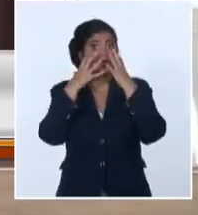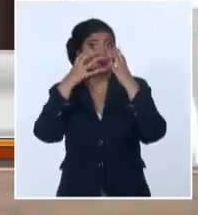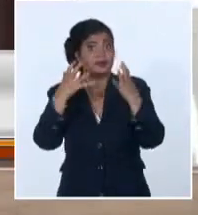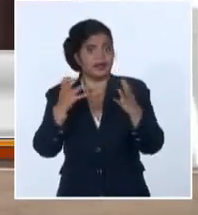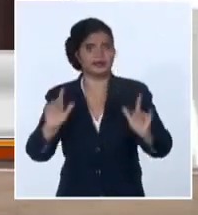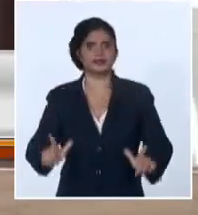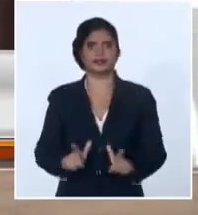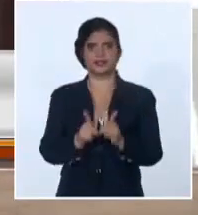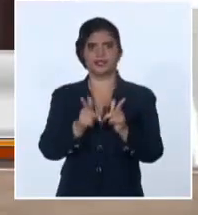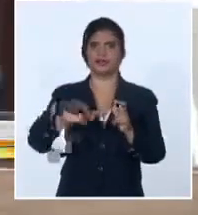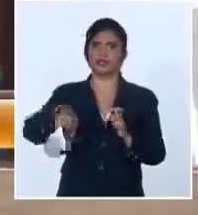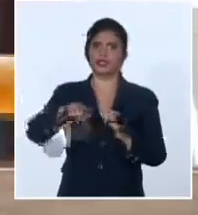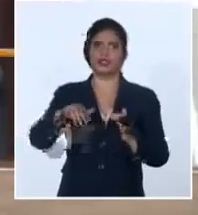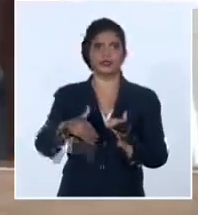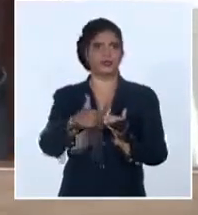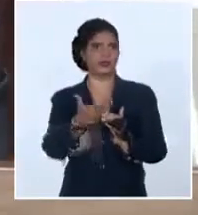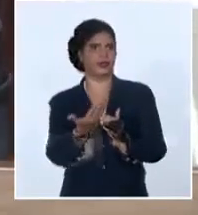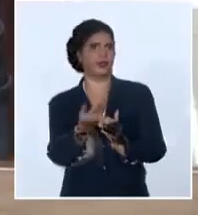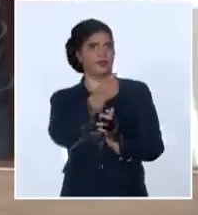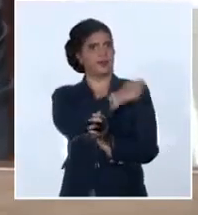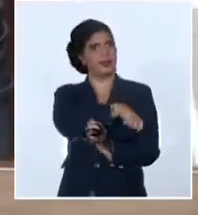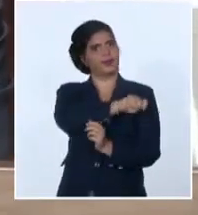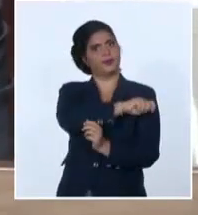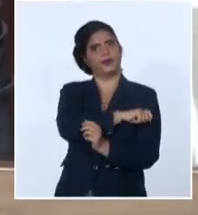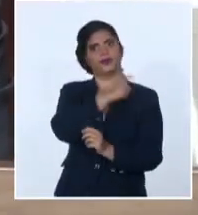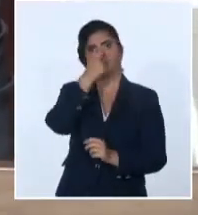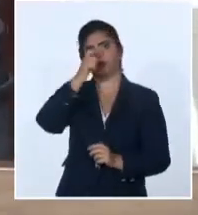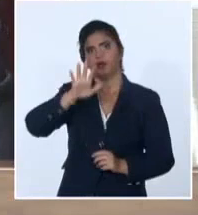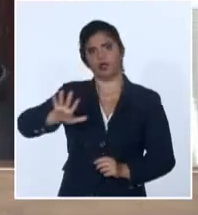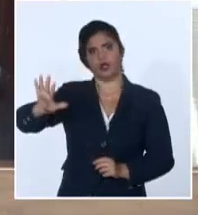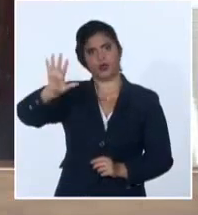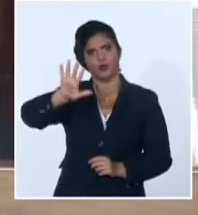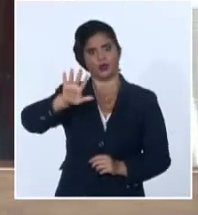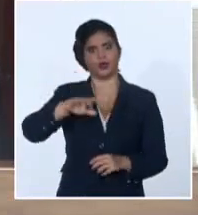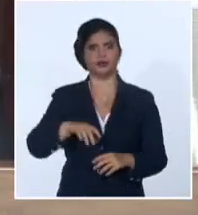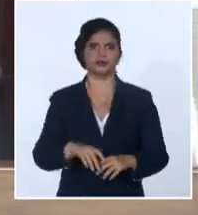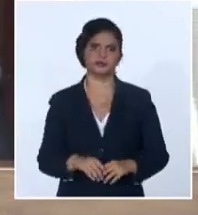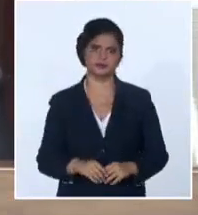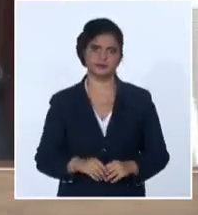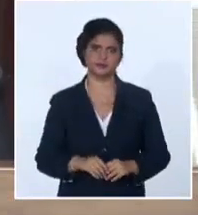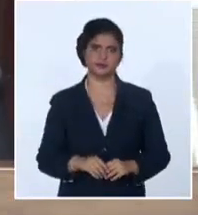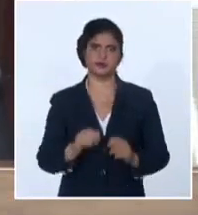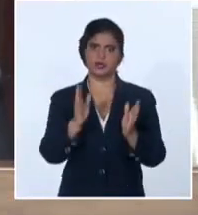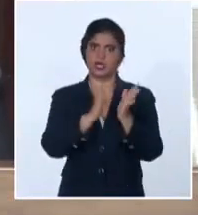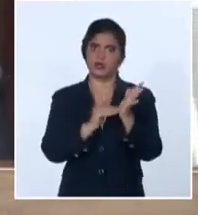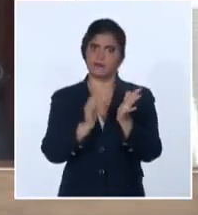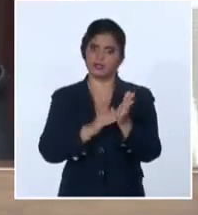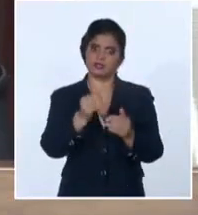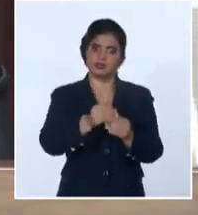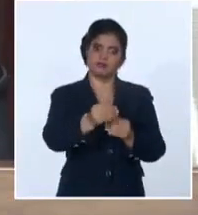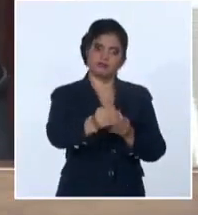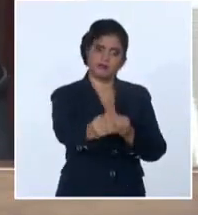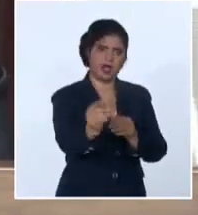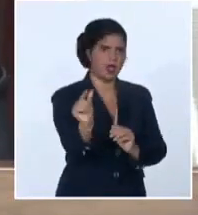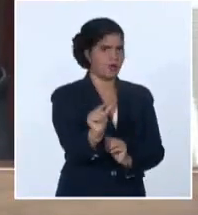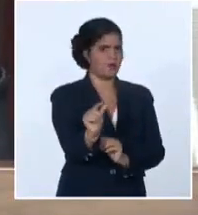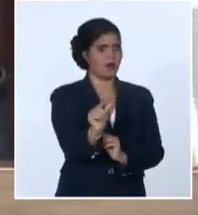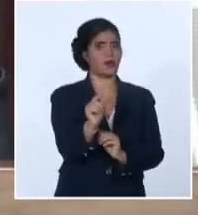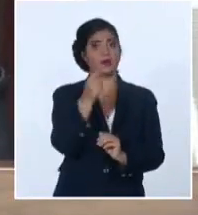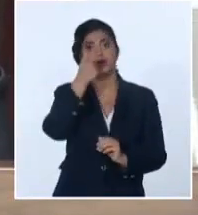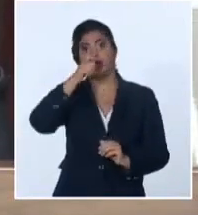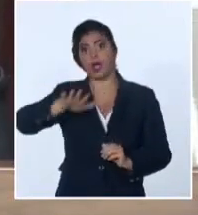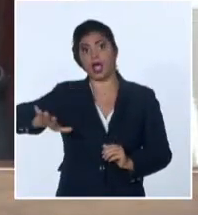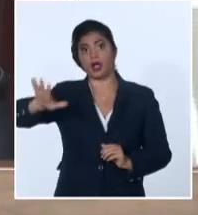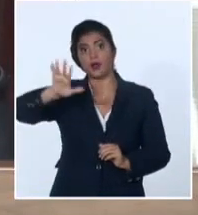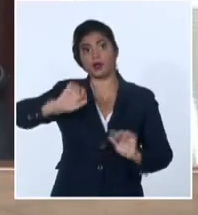para el pueblo angolano. En unos pocos meses, Angola arribará a los 48 años de